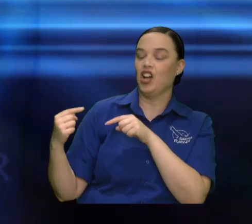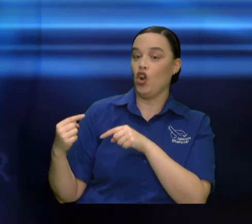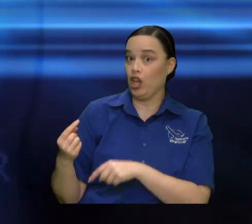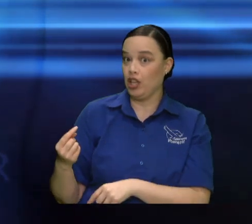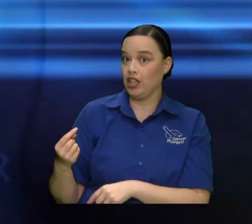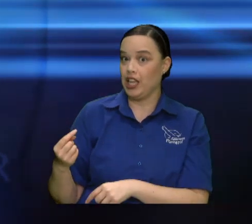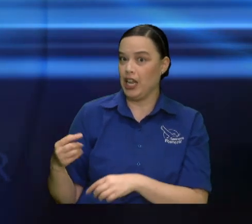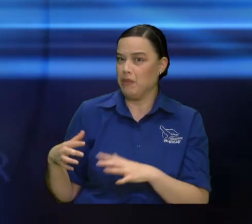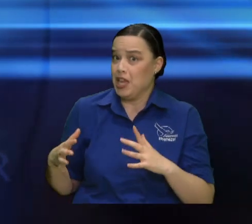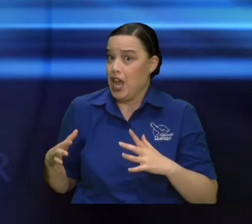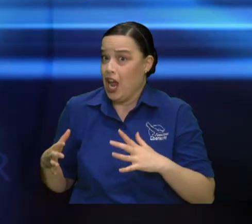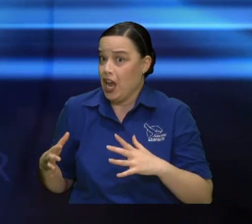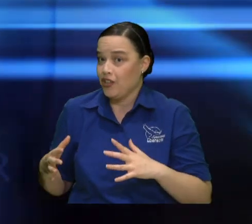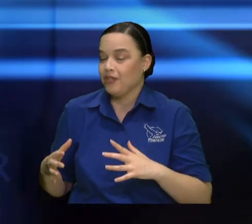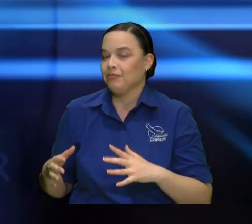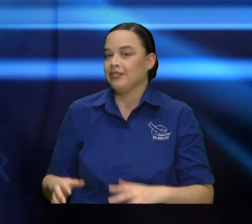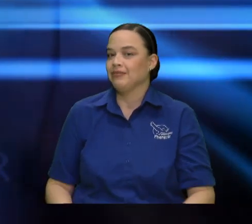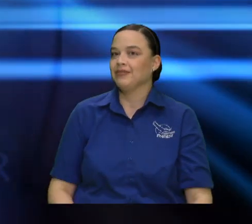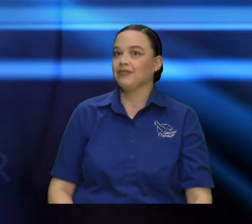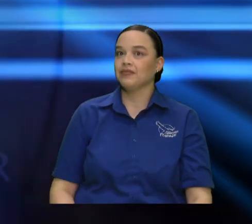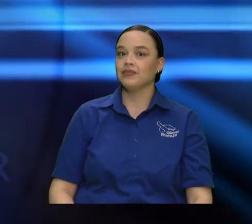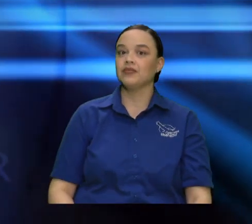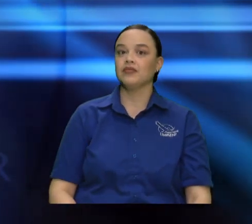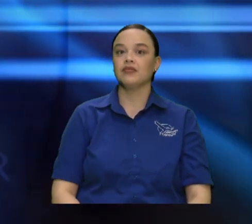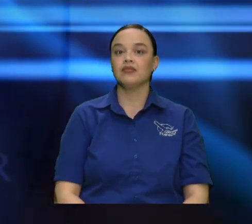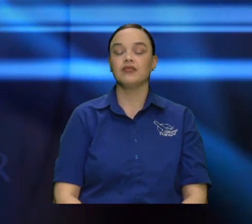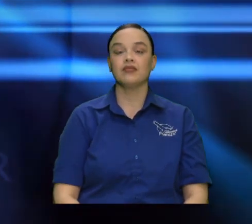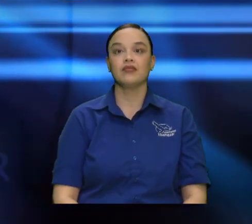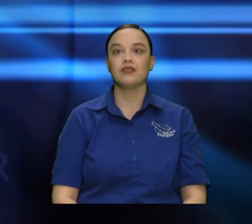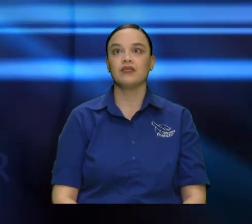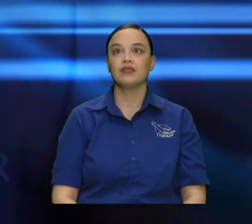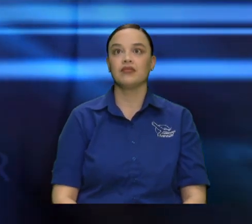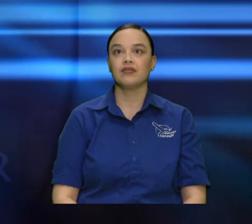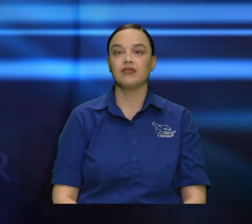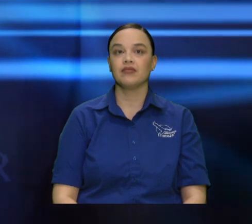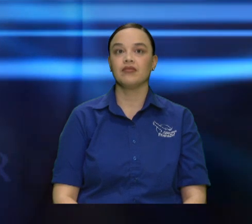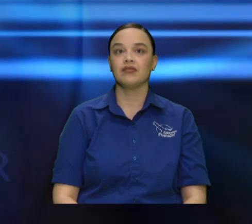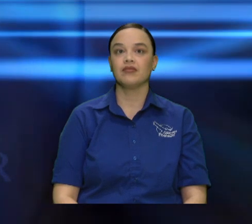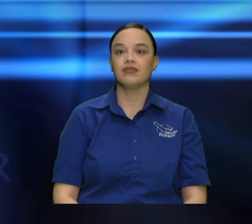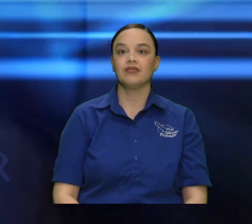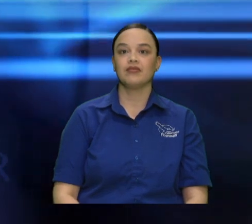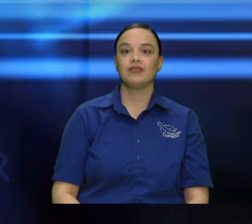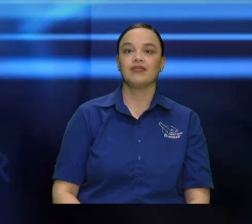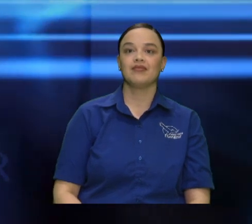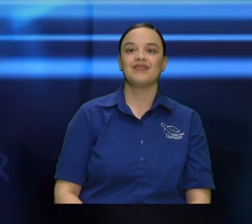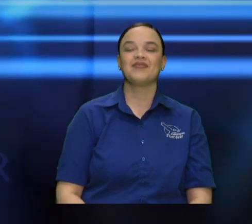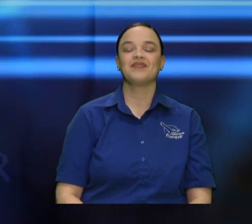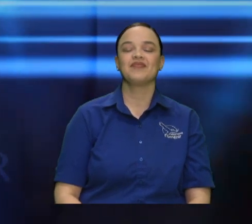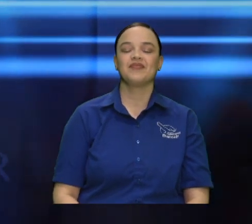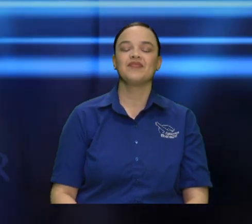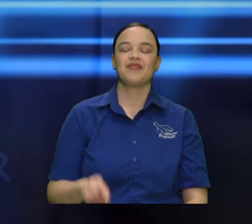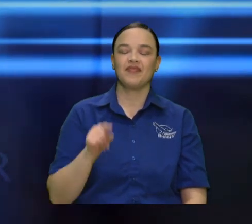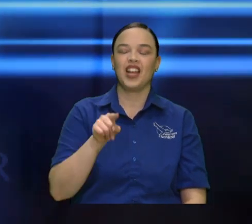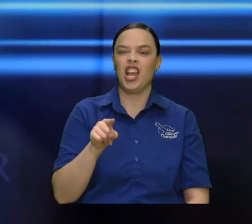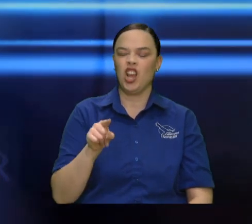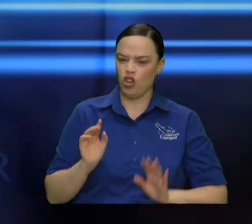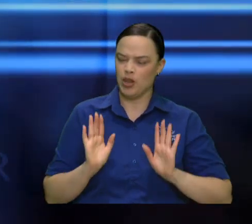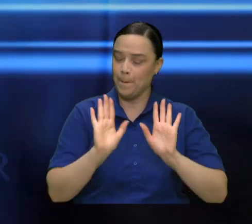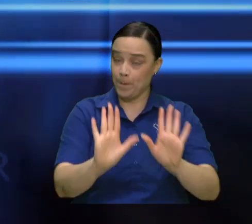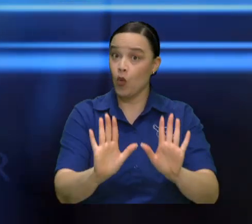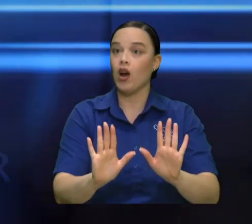cuando nosotros estamos en una condición débil allí nos hace retroceder allí nos empujan nos